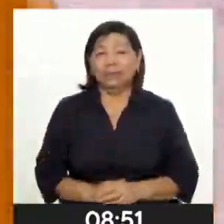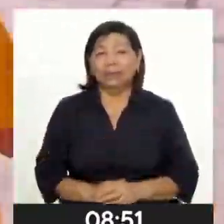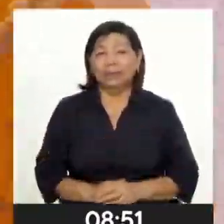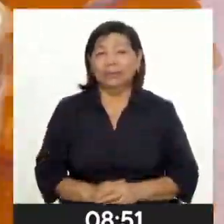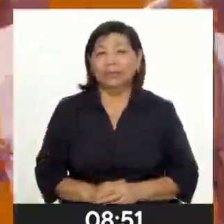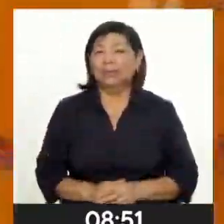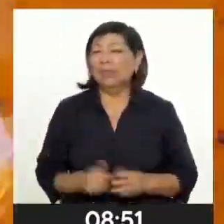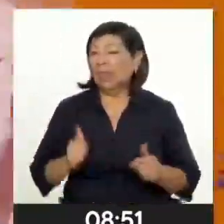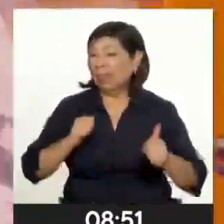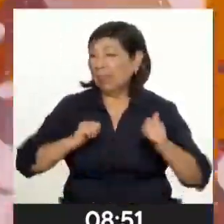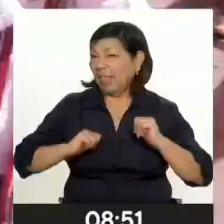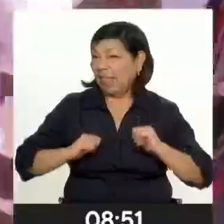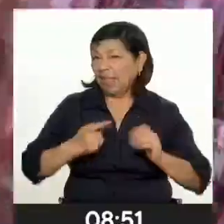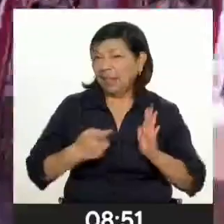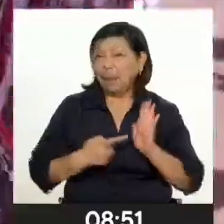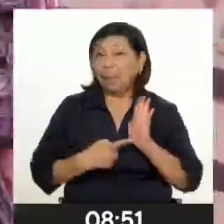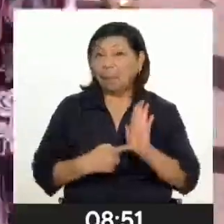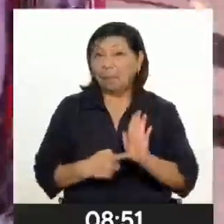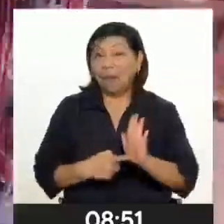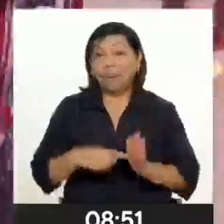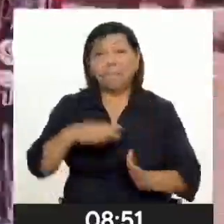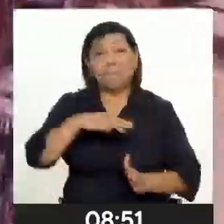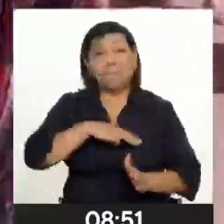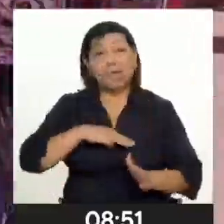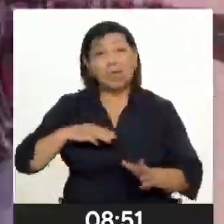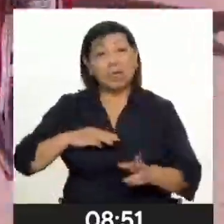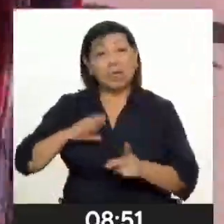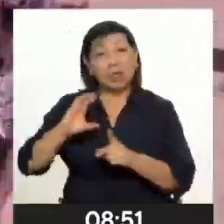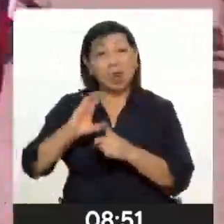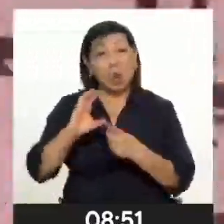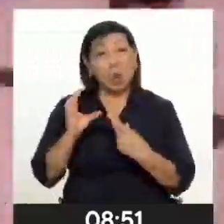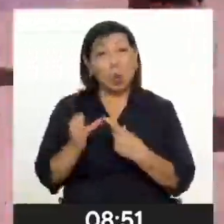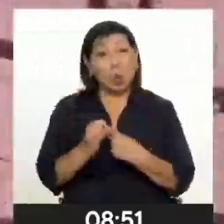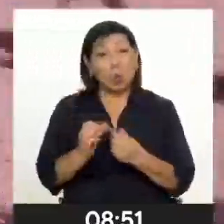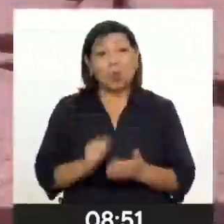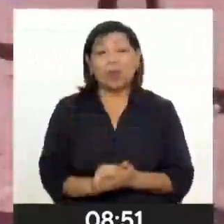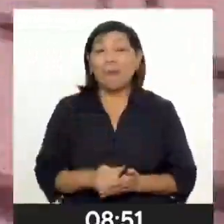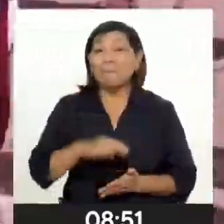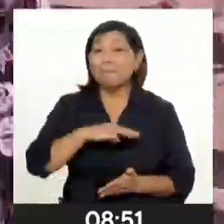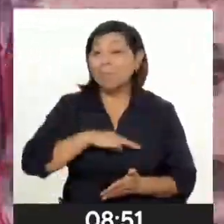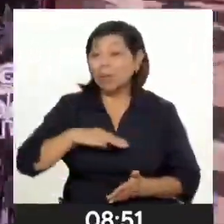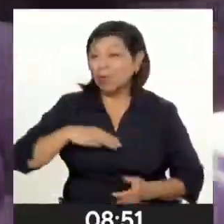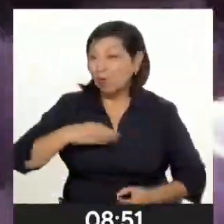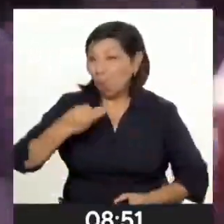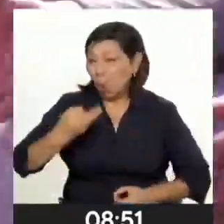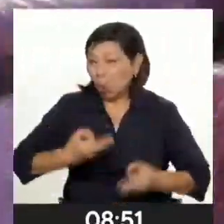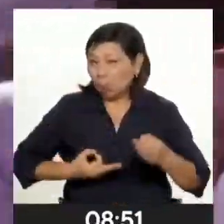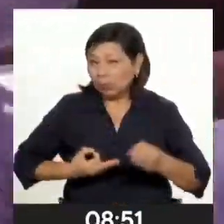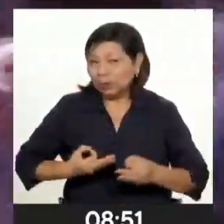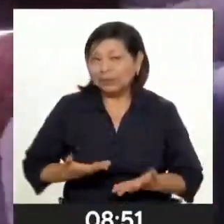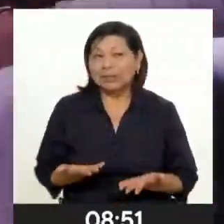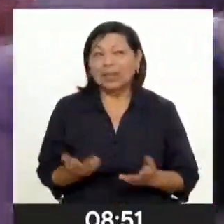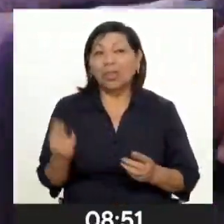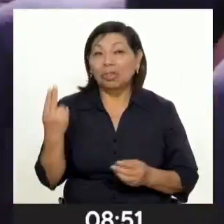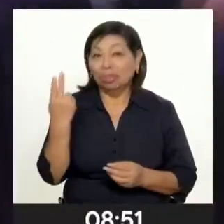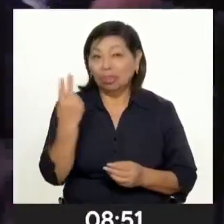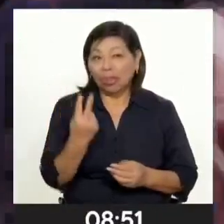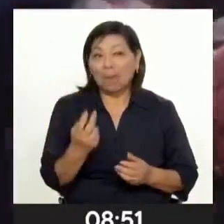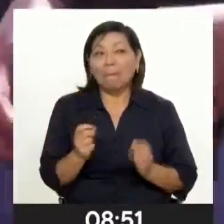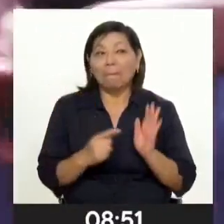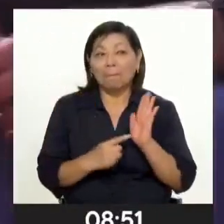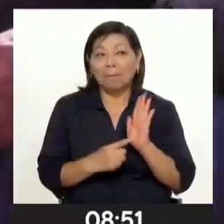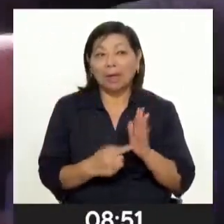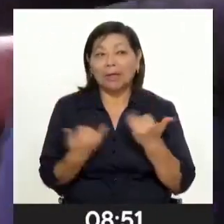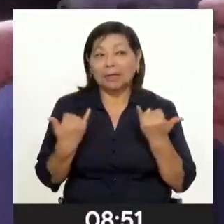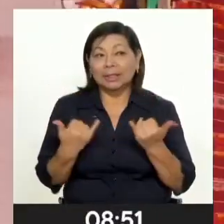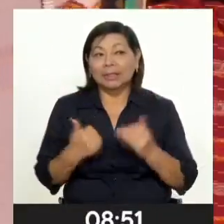La obra teatral fue elogiada por la ministra de Cultura Leslie Urtiaga y el ministro de Justicia y Derechos Humanos Daniel Maurate, presentes